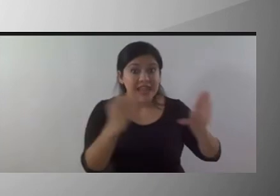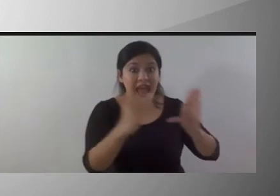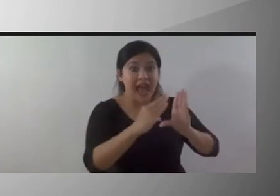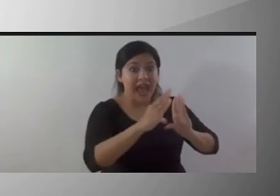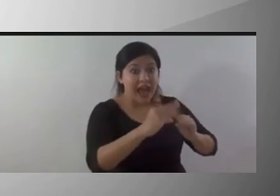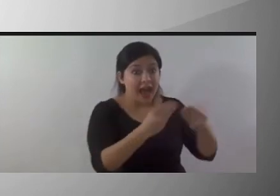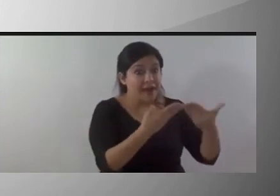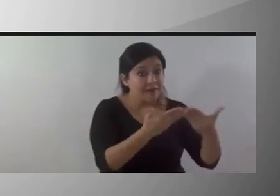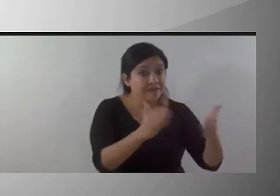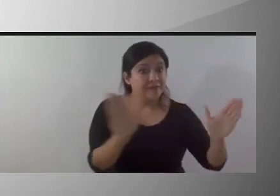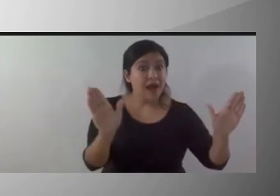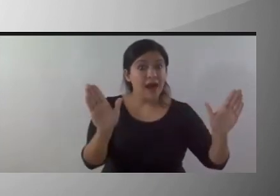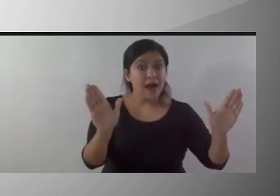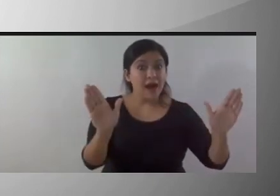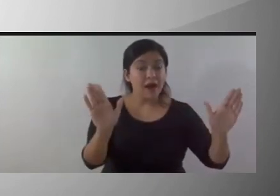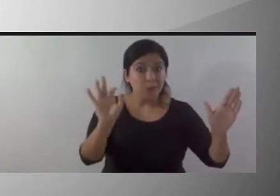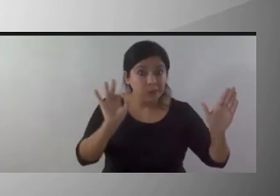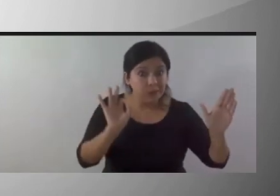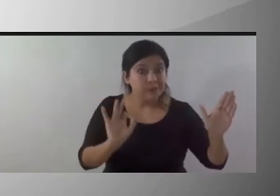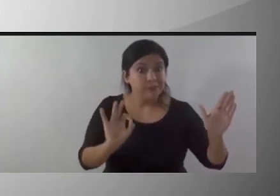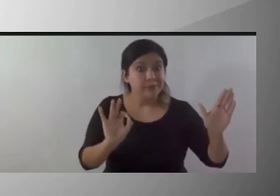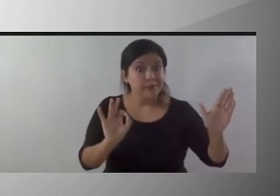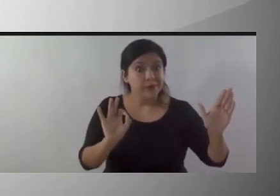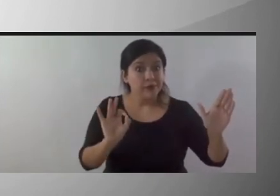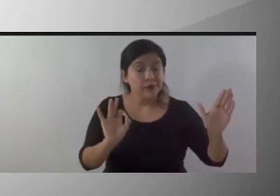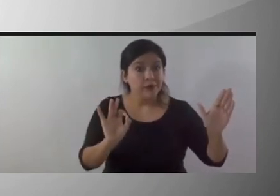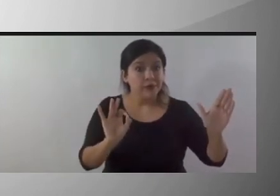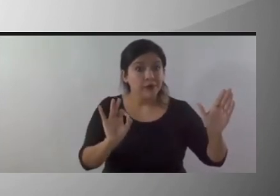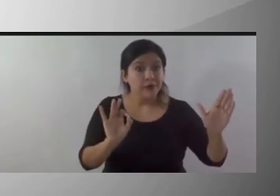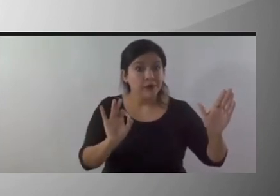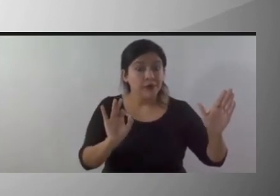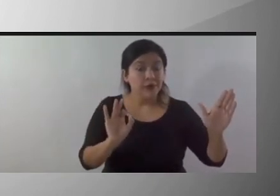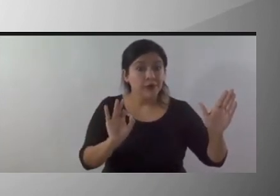podemos empezar a recibir las preguntas.